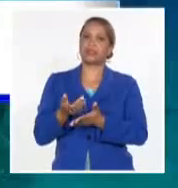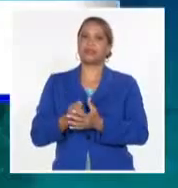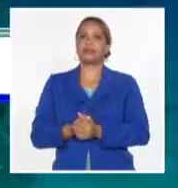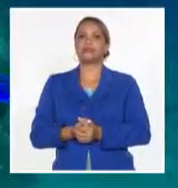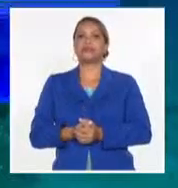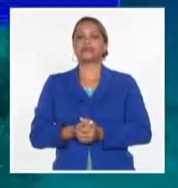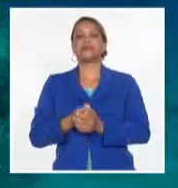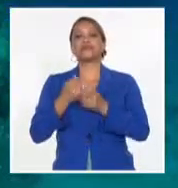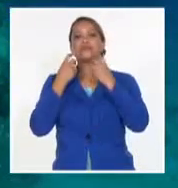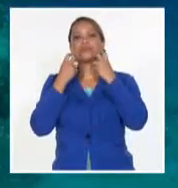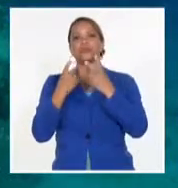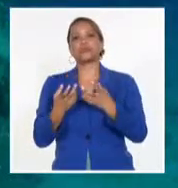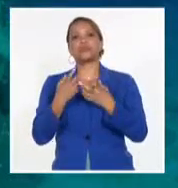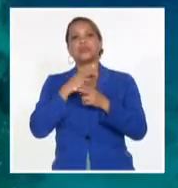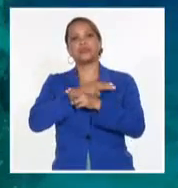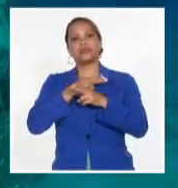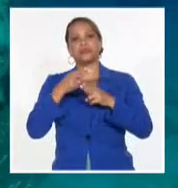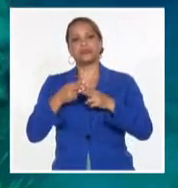histórico.